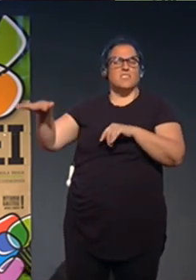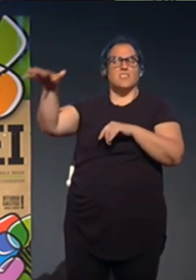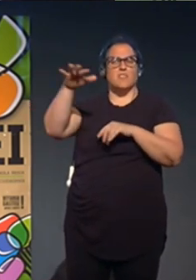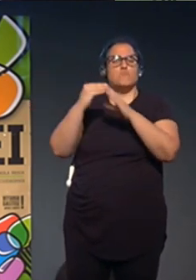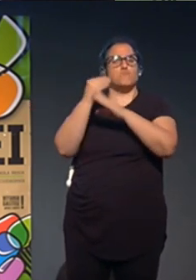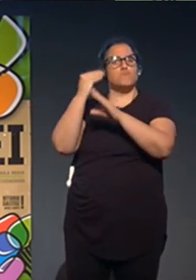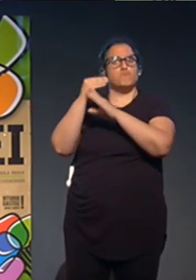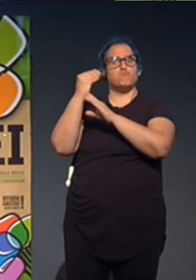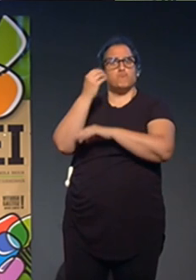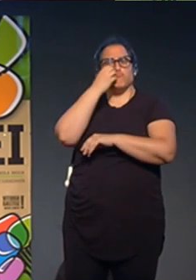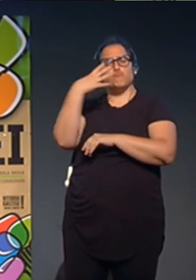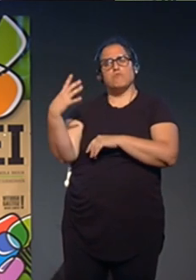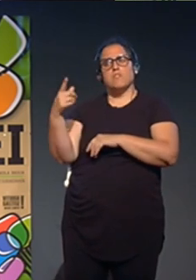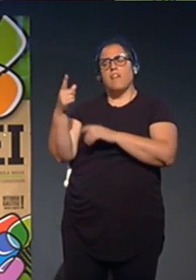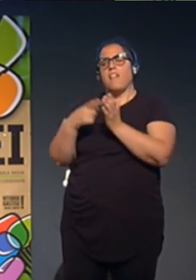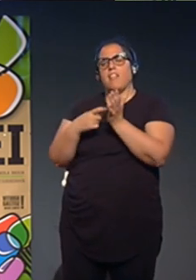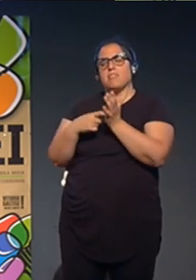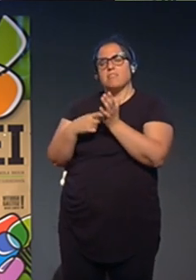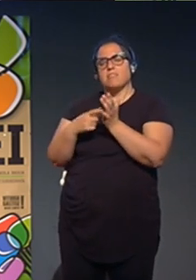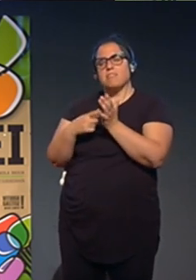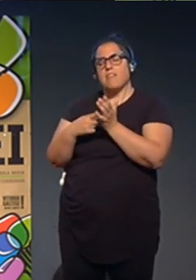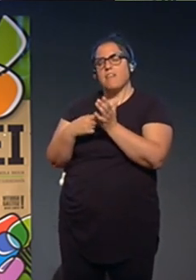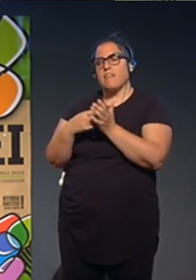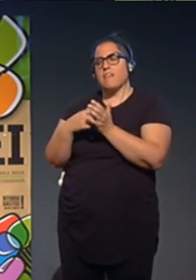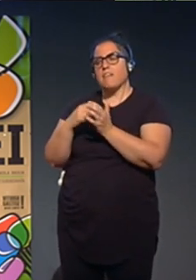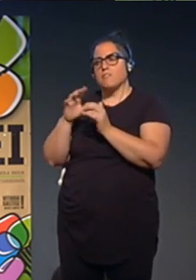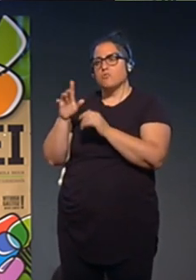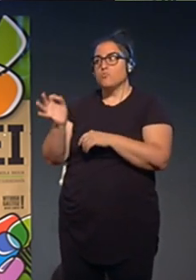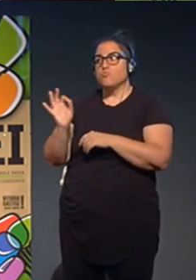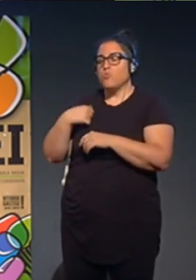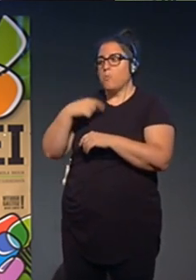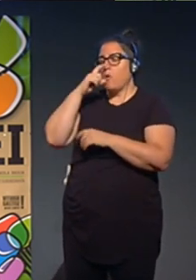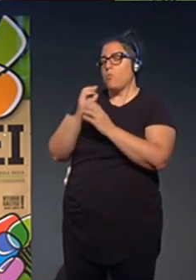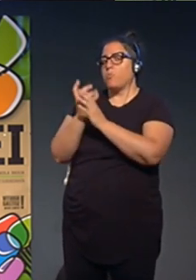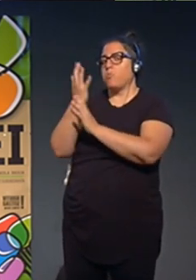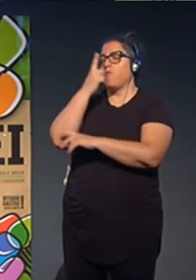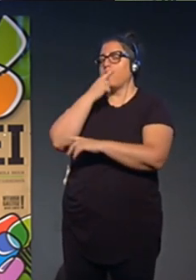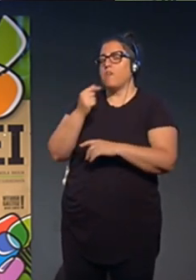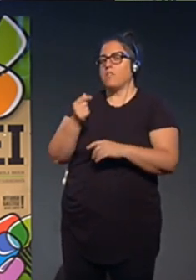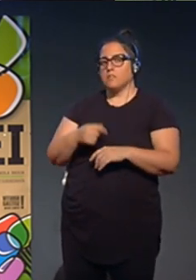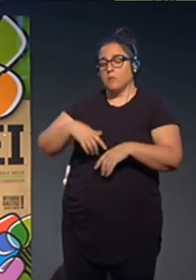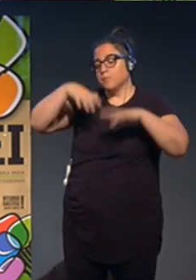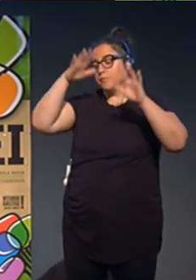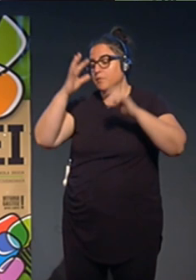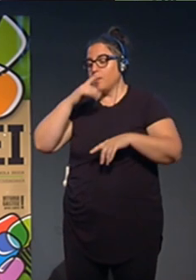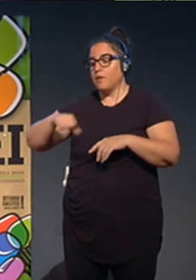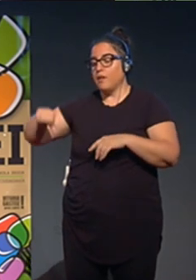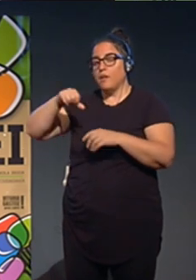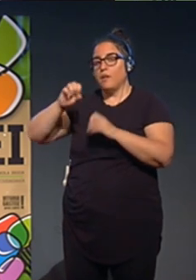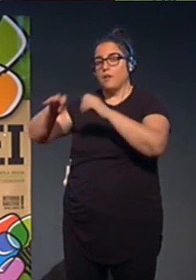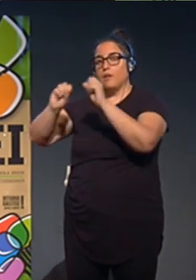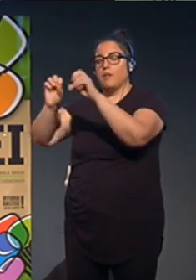productivas y aquí le sembraba un vol enj digo sí sí eran eran las más fértiles que tení uh ahora como no echas un montón de abonos No sale